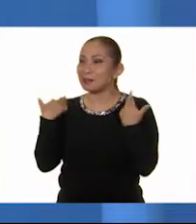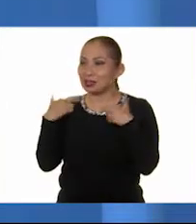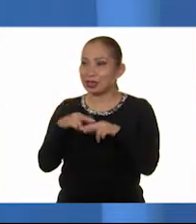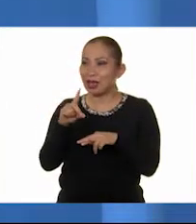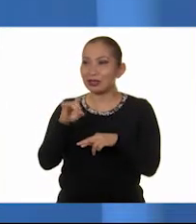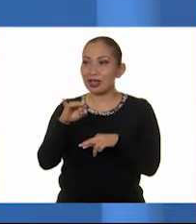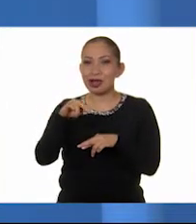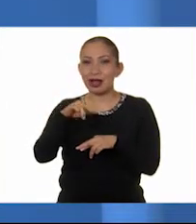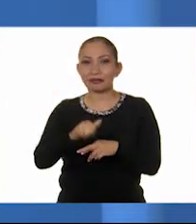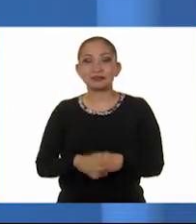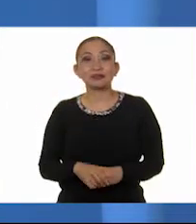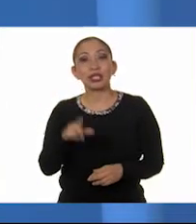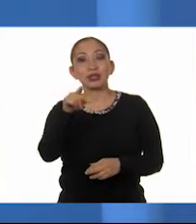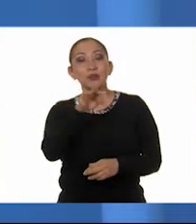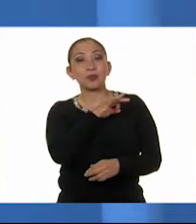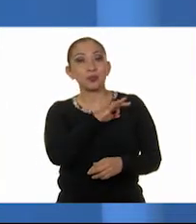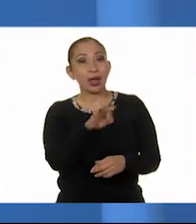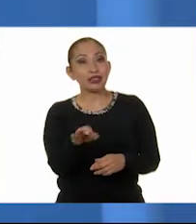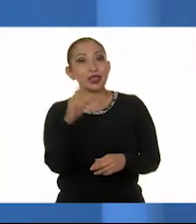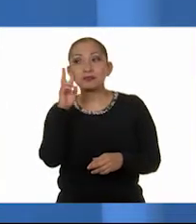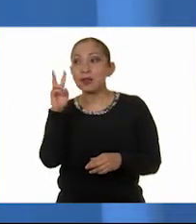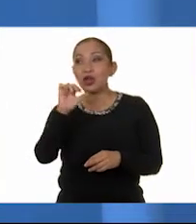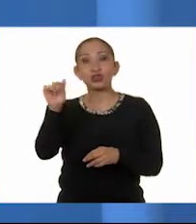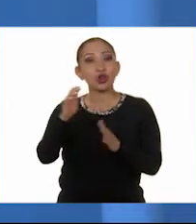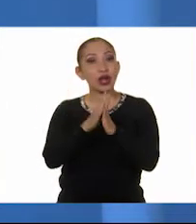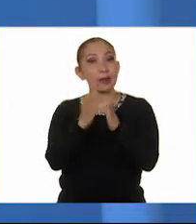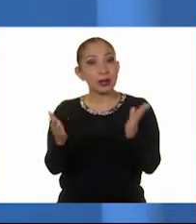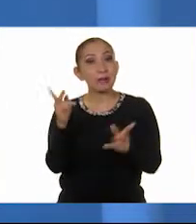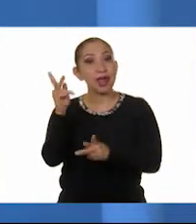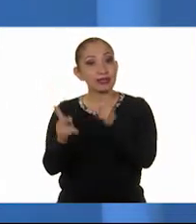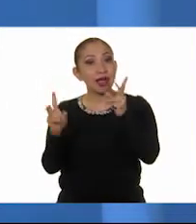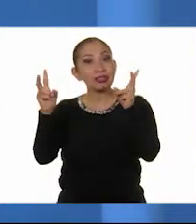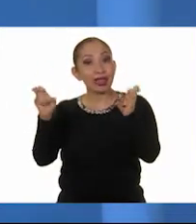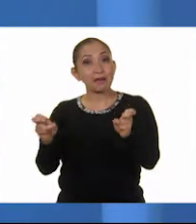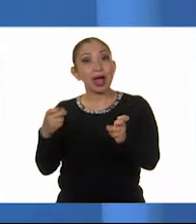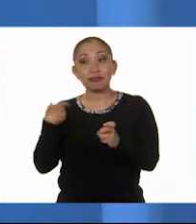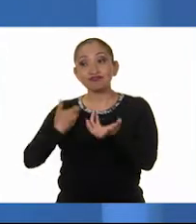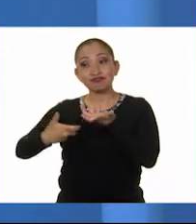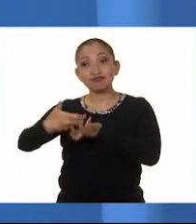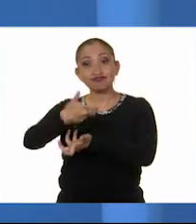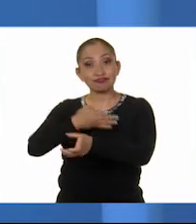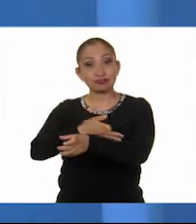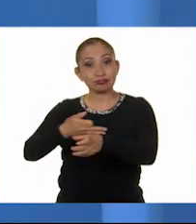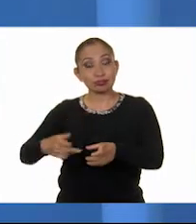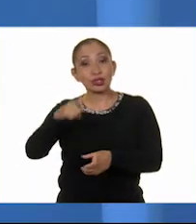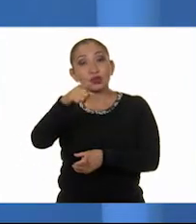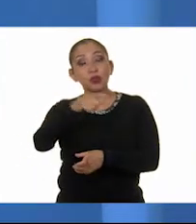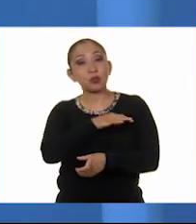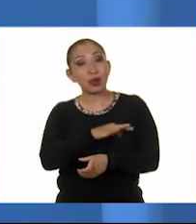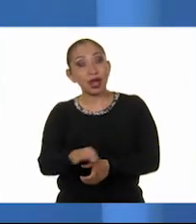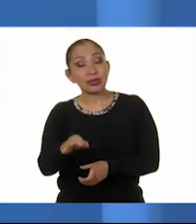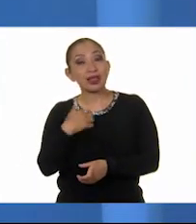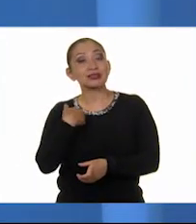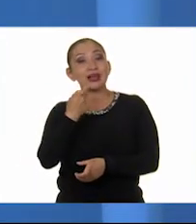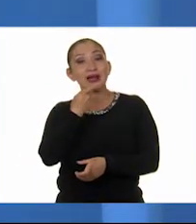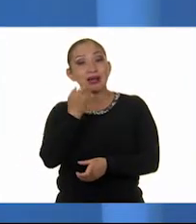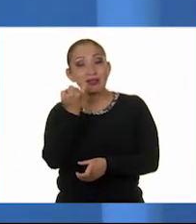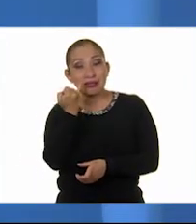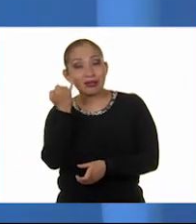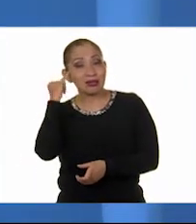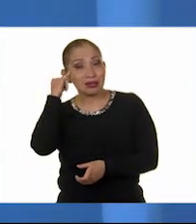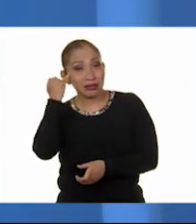Diana. Si te es posible, consulta otros libros y comenta el tema de hoy con tu familia. Si tienes la fortuna de hablar una lengua